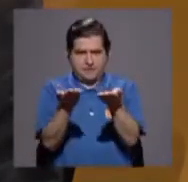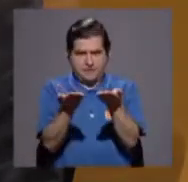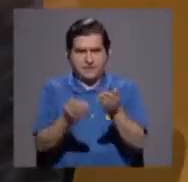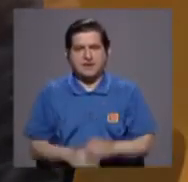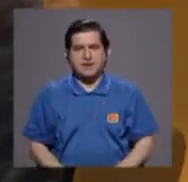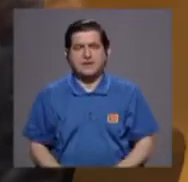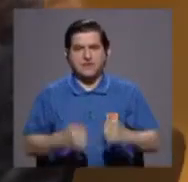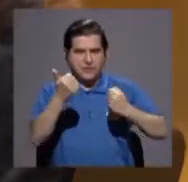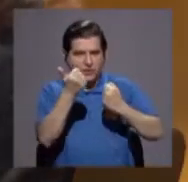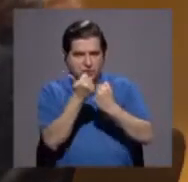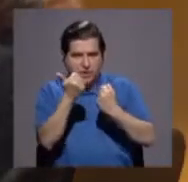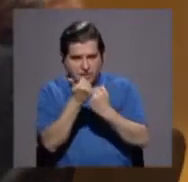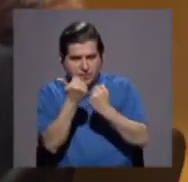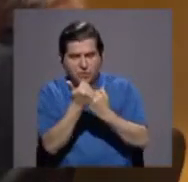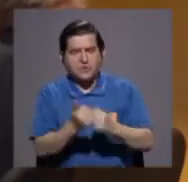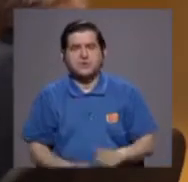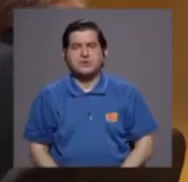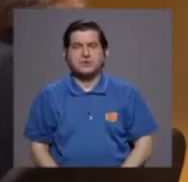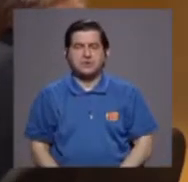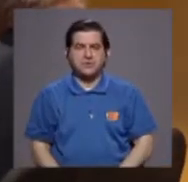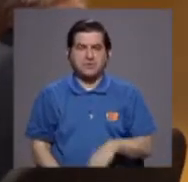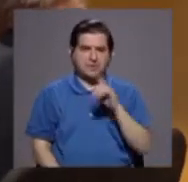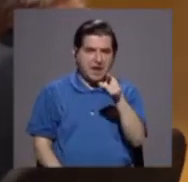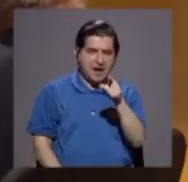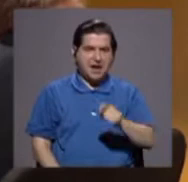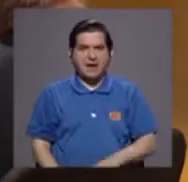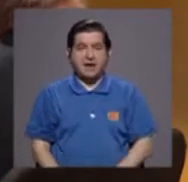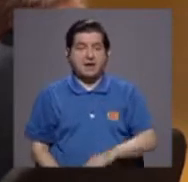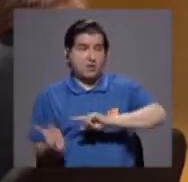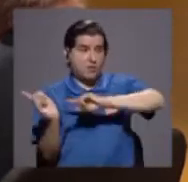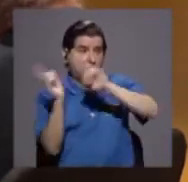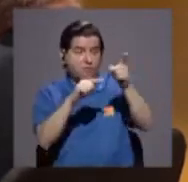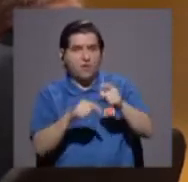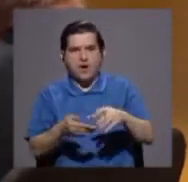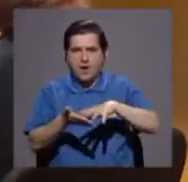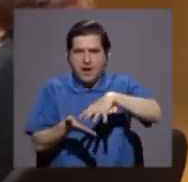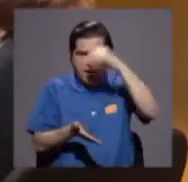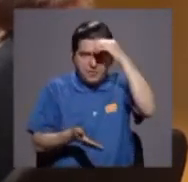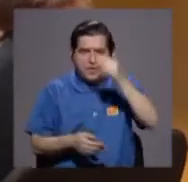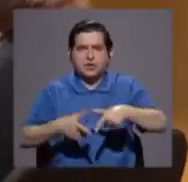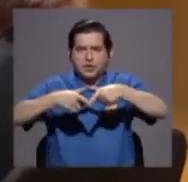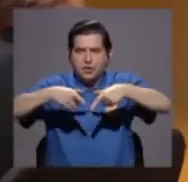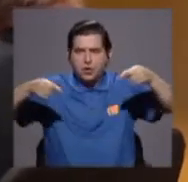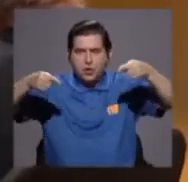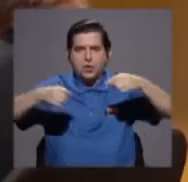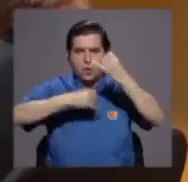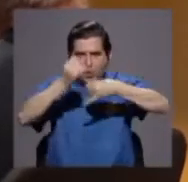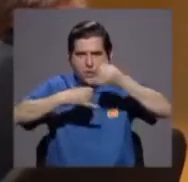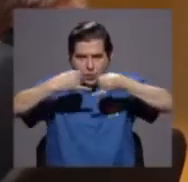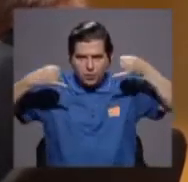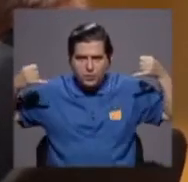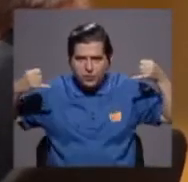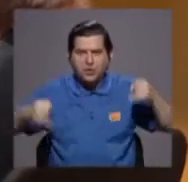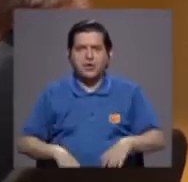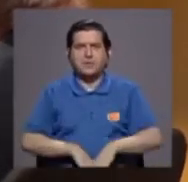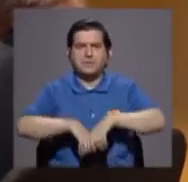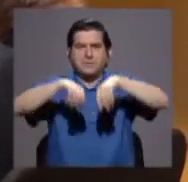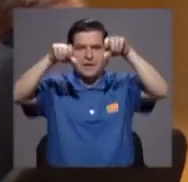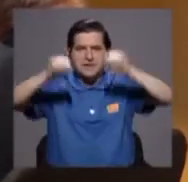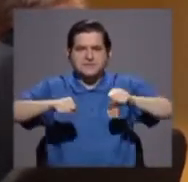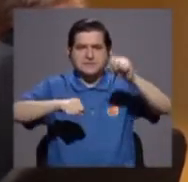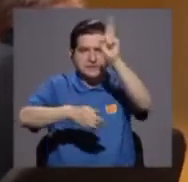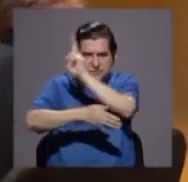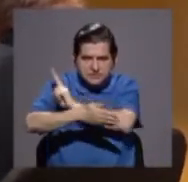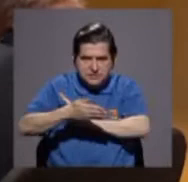de apoyo y se fue, entre otras, a aprender japonés, a aprender el sistema